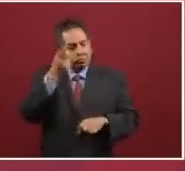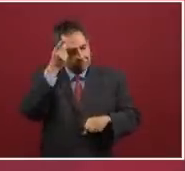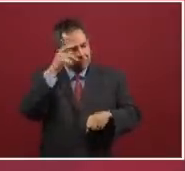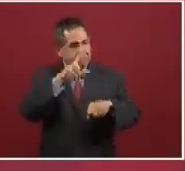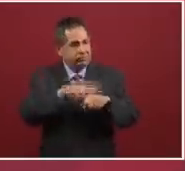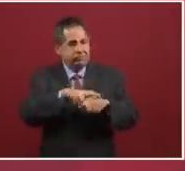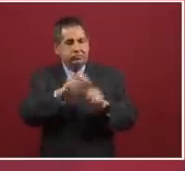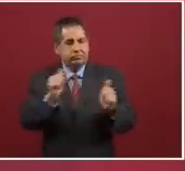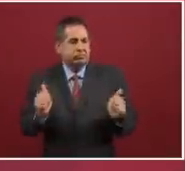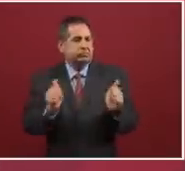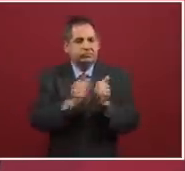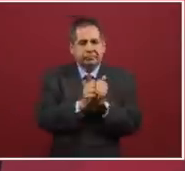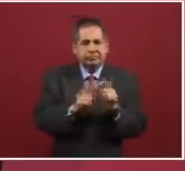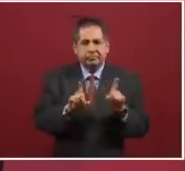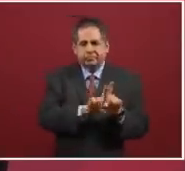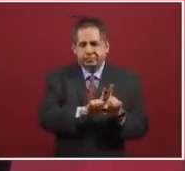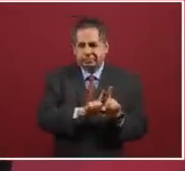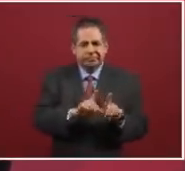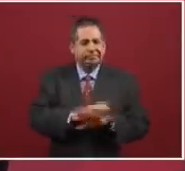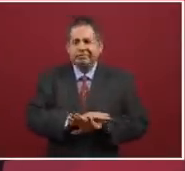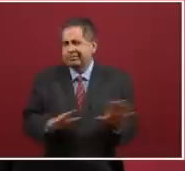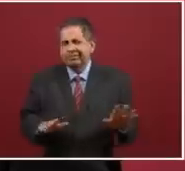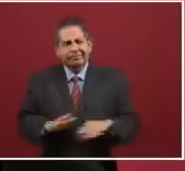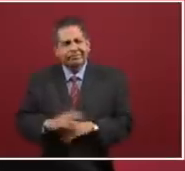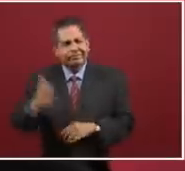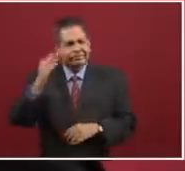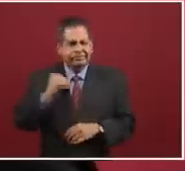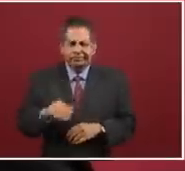adjuntas que se crearon,